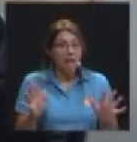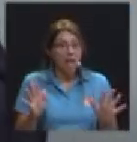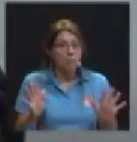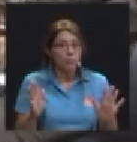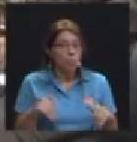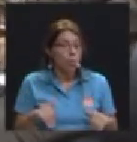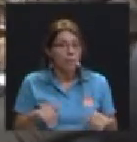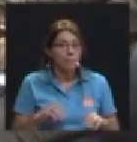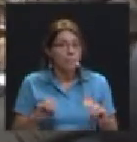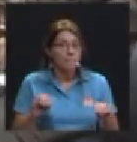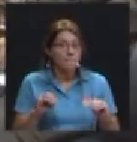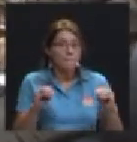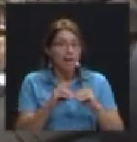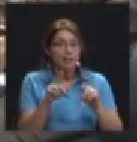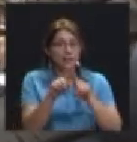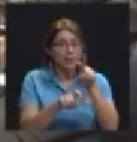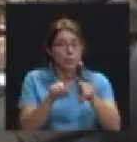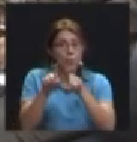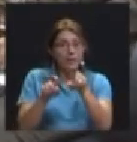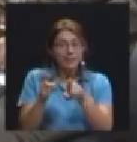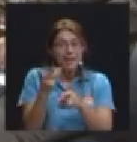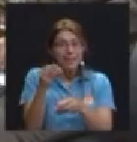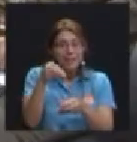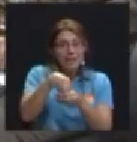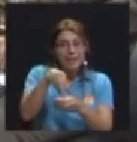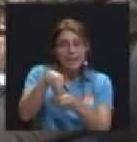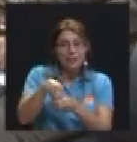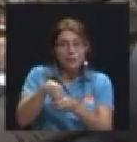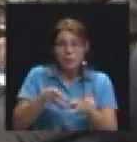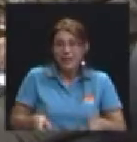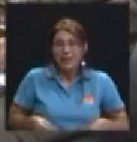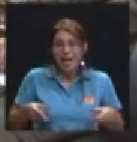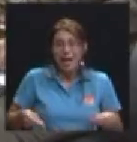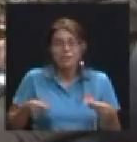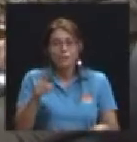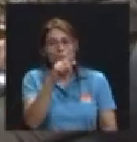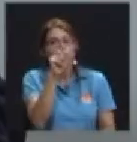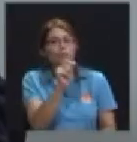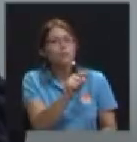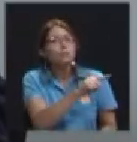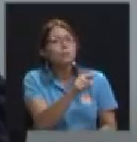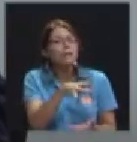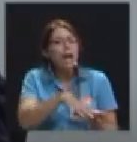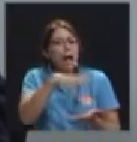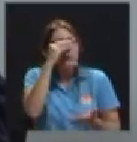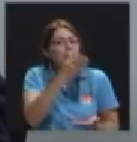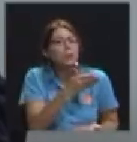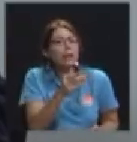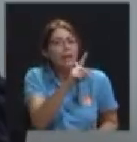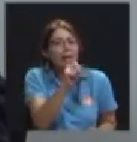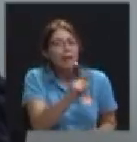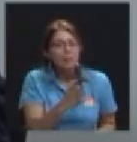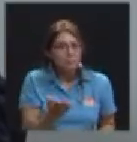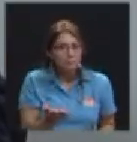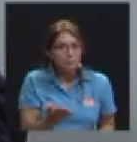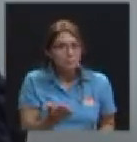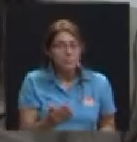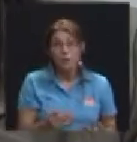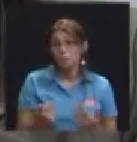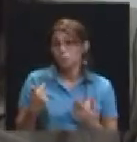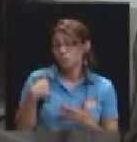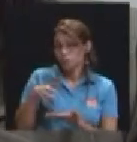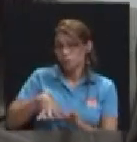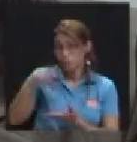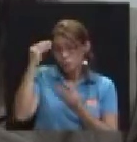encuesta de ingreso-gasto, ¿qué aprendió usted como en un minuto? Bueno, muchísimo,